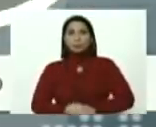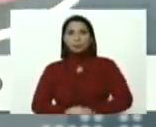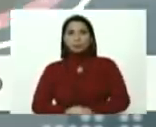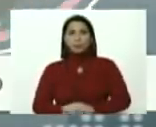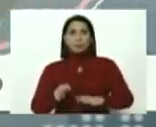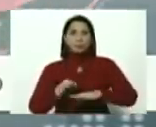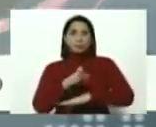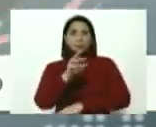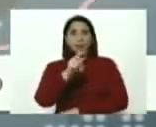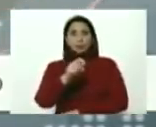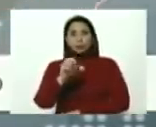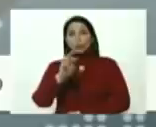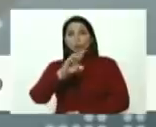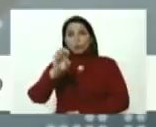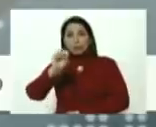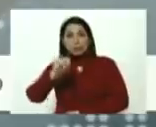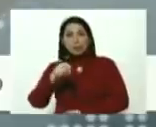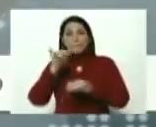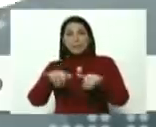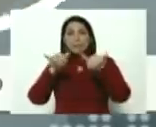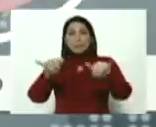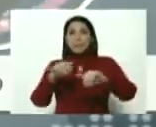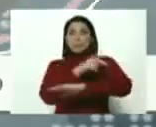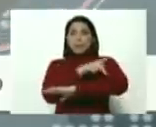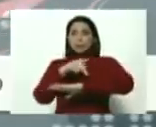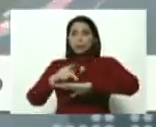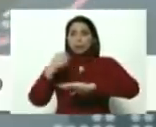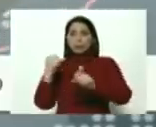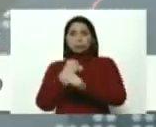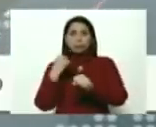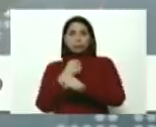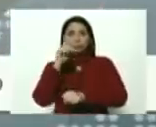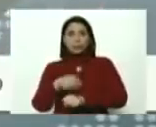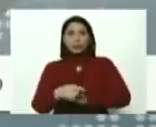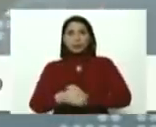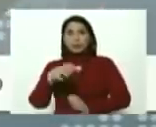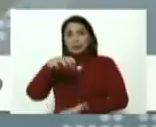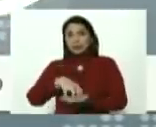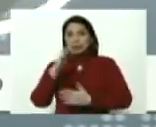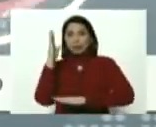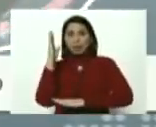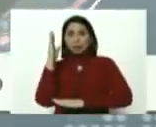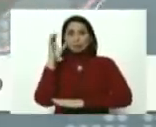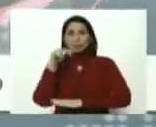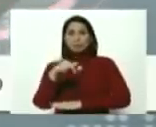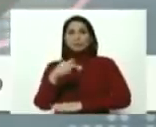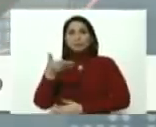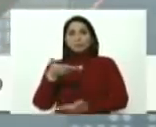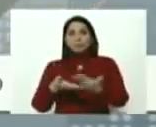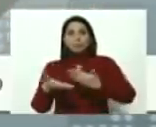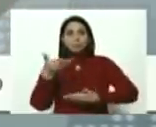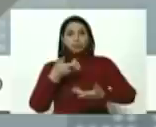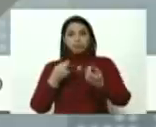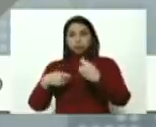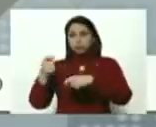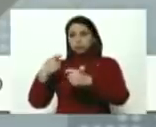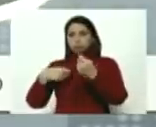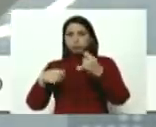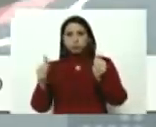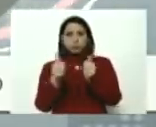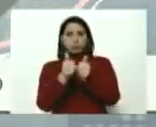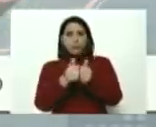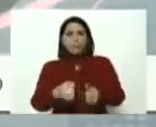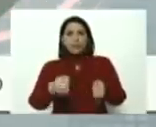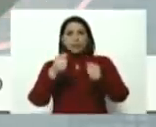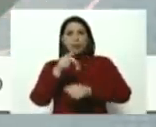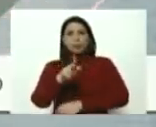municipio Torres, la misma parroquia, y es obrero del mercado Mercamar del estado Lara, que intercambia mercancías con el mercado de las